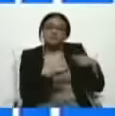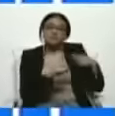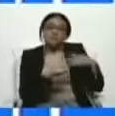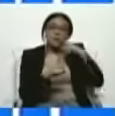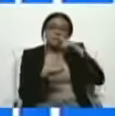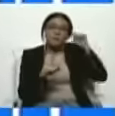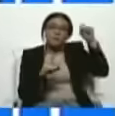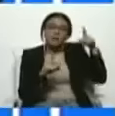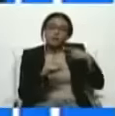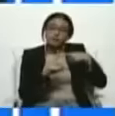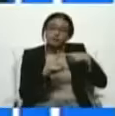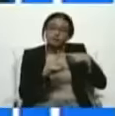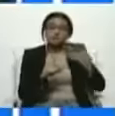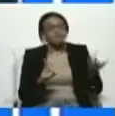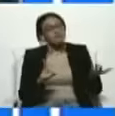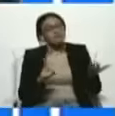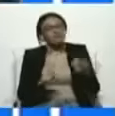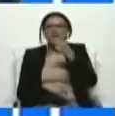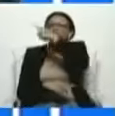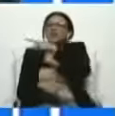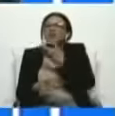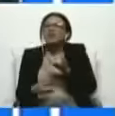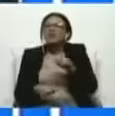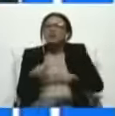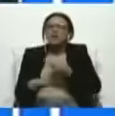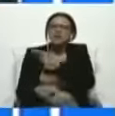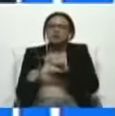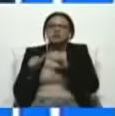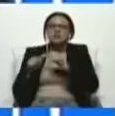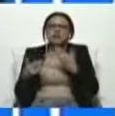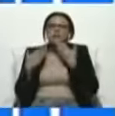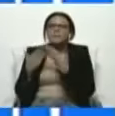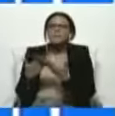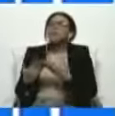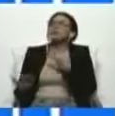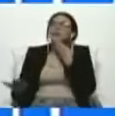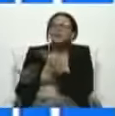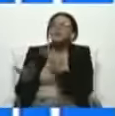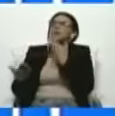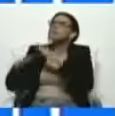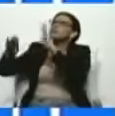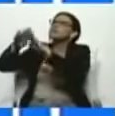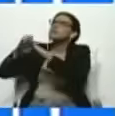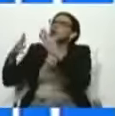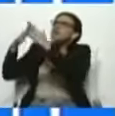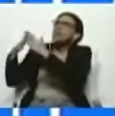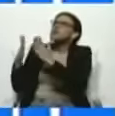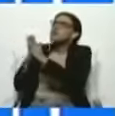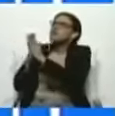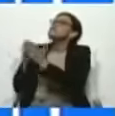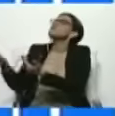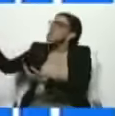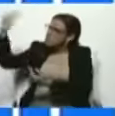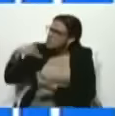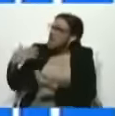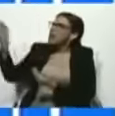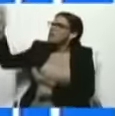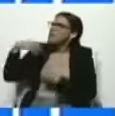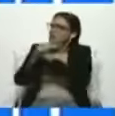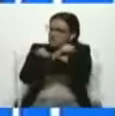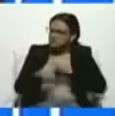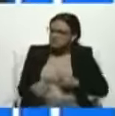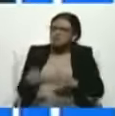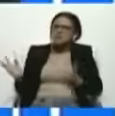¿Y ellos dónde estaban? Pidiendo invasiones, mandándole carta a Netanyahu para que invadiera Venezuela,